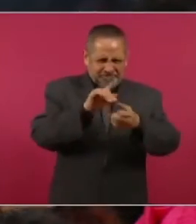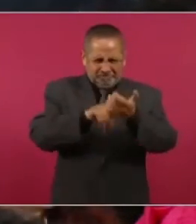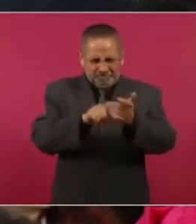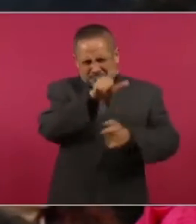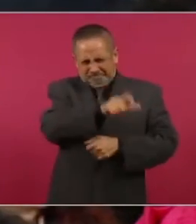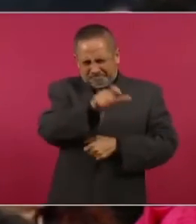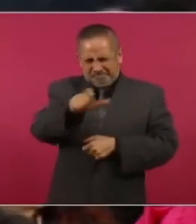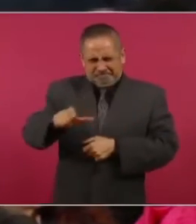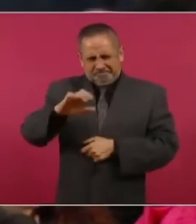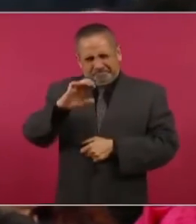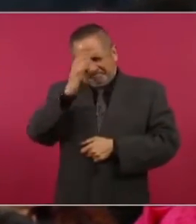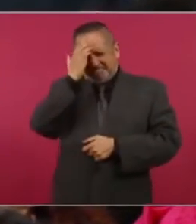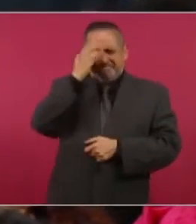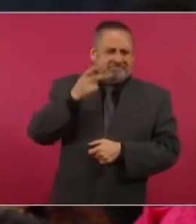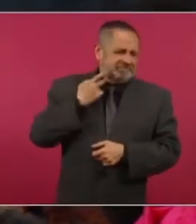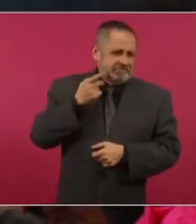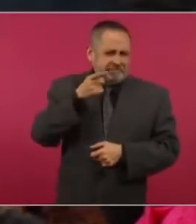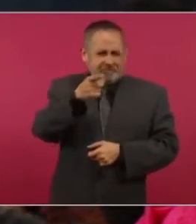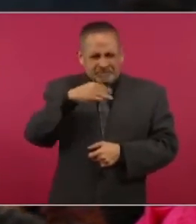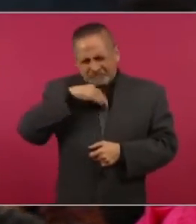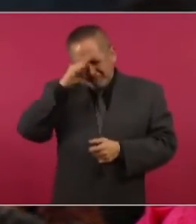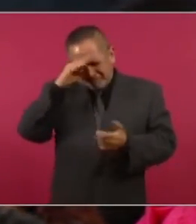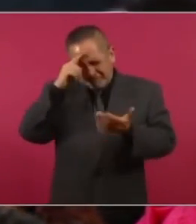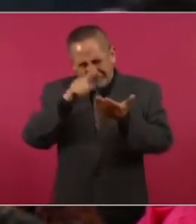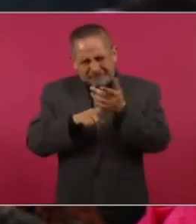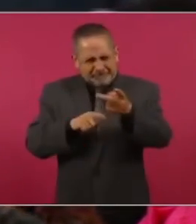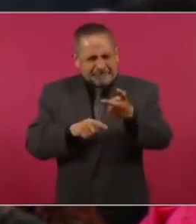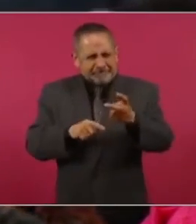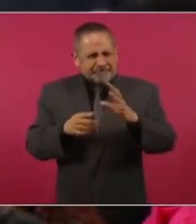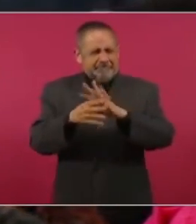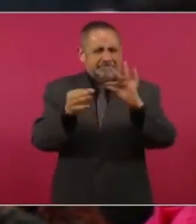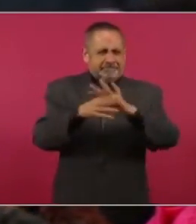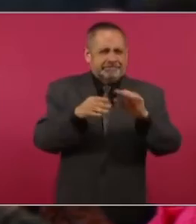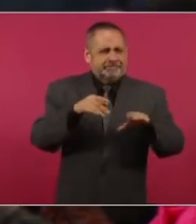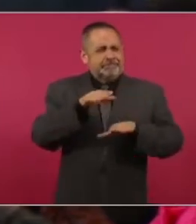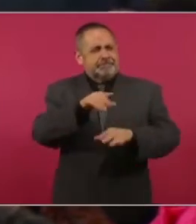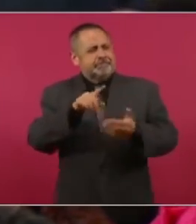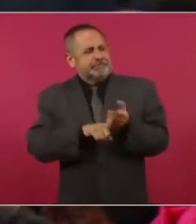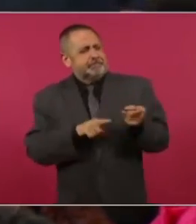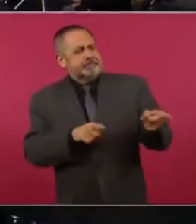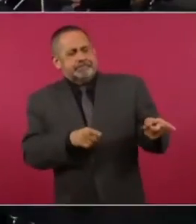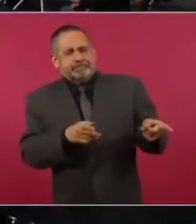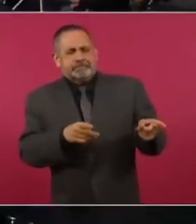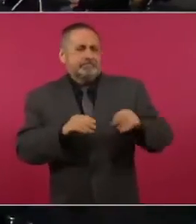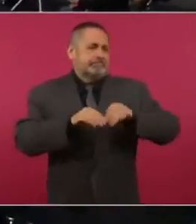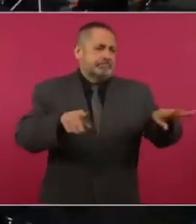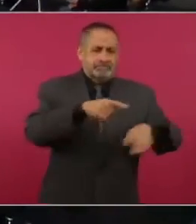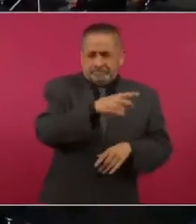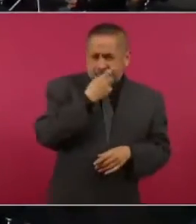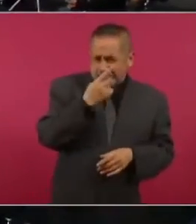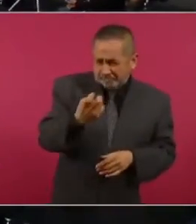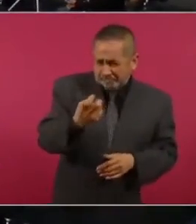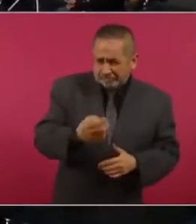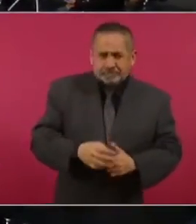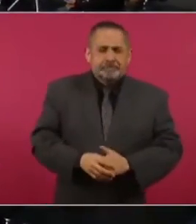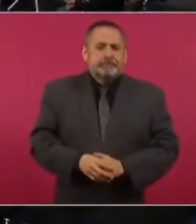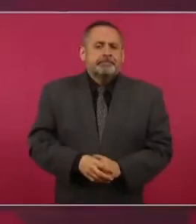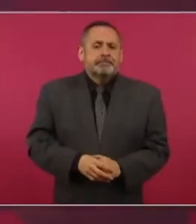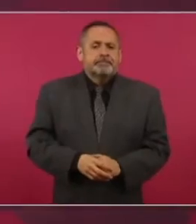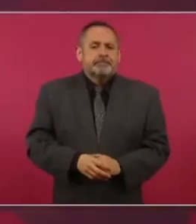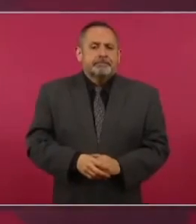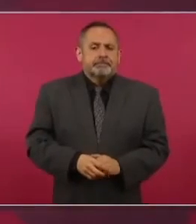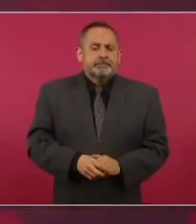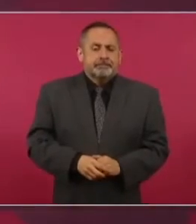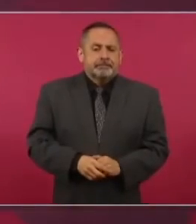de la clase política, ¿le parece creíble esta versión que ha dado el señor Beitia? Mire, independientemente